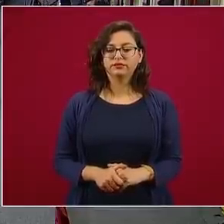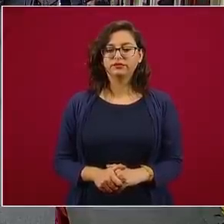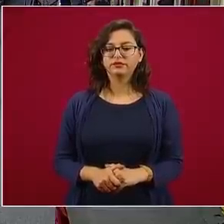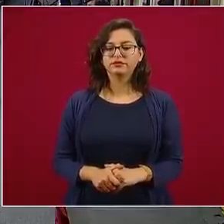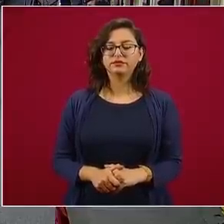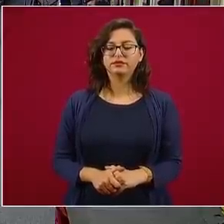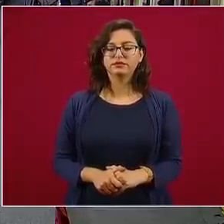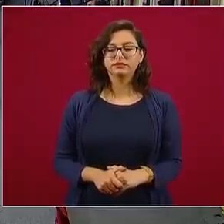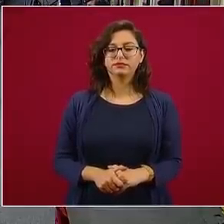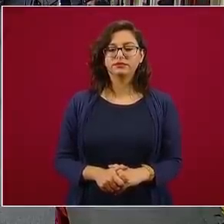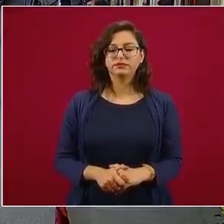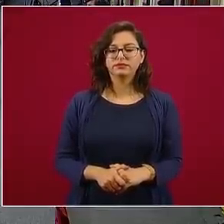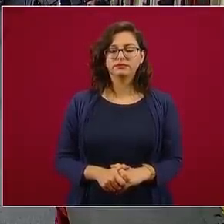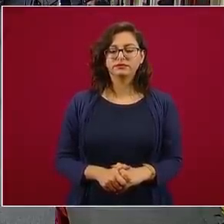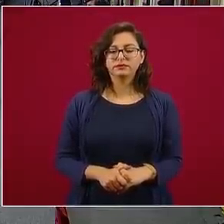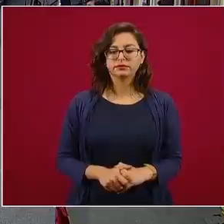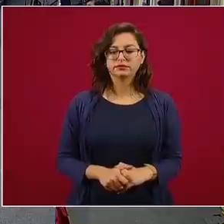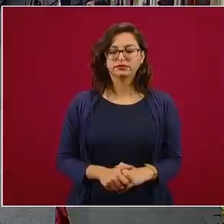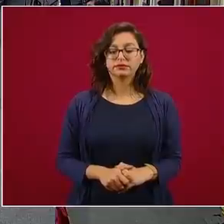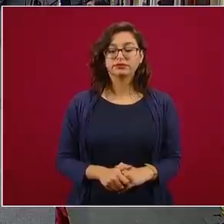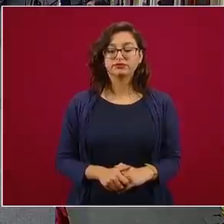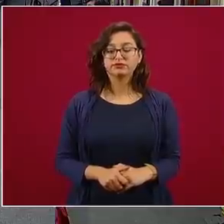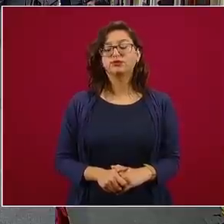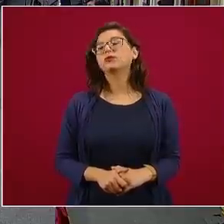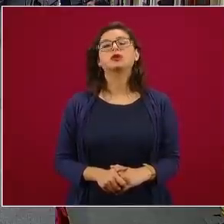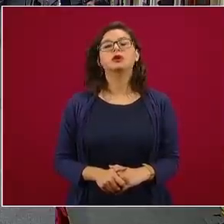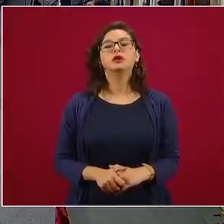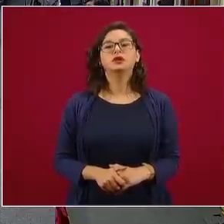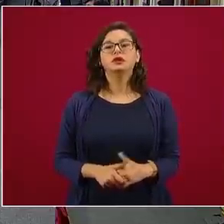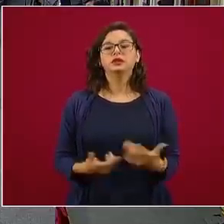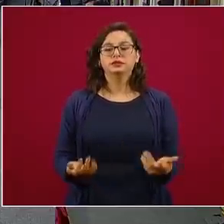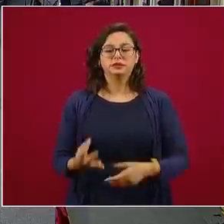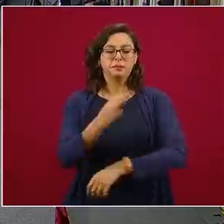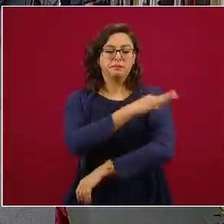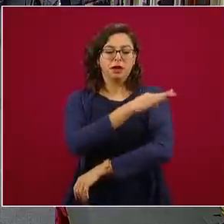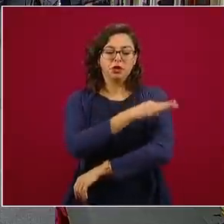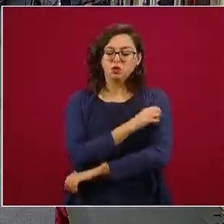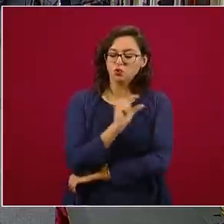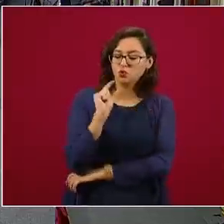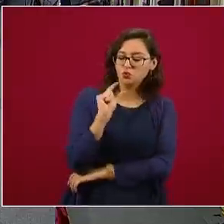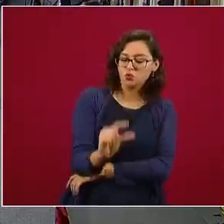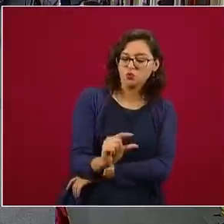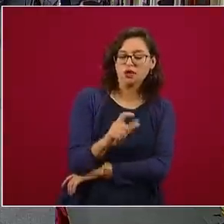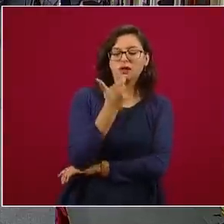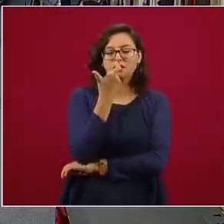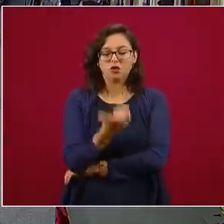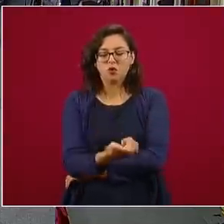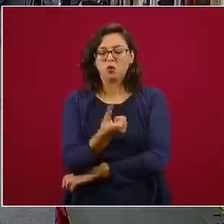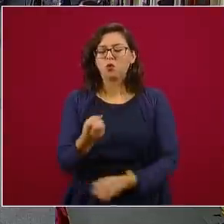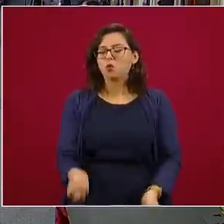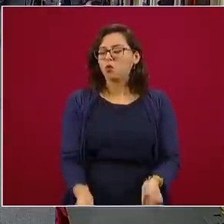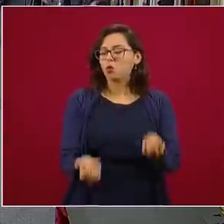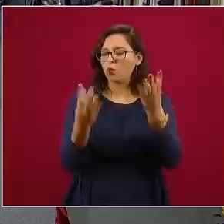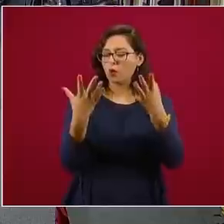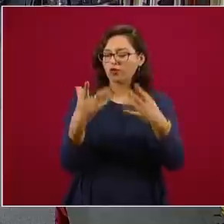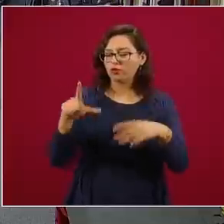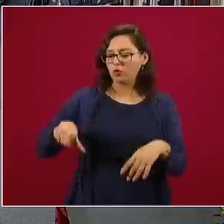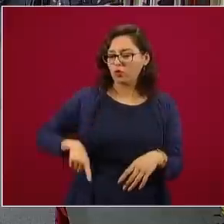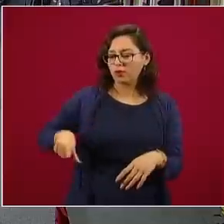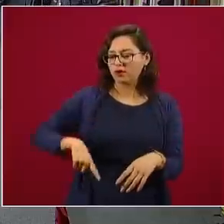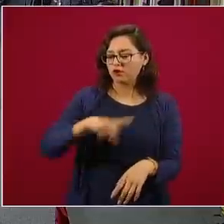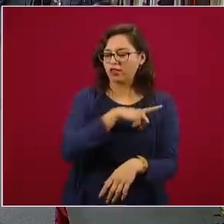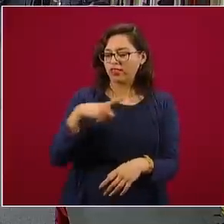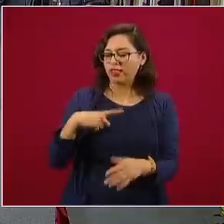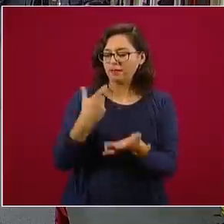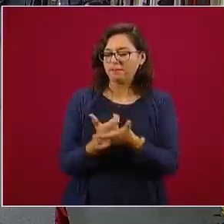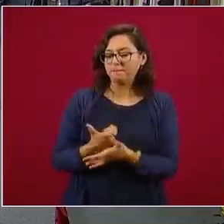La primera pregunta que tenés en relación con el precio de la vacuna. El